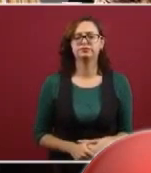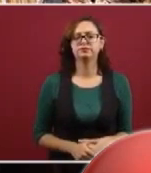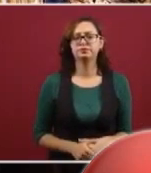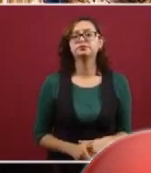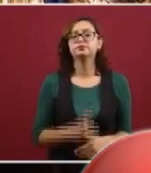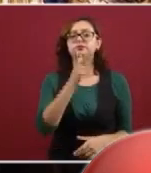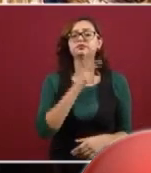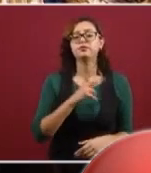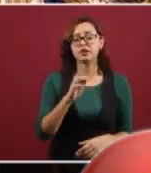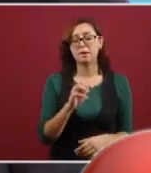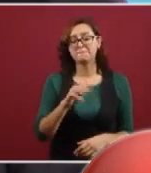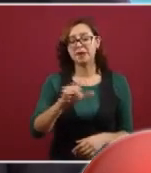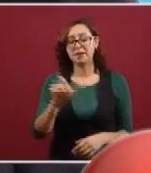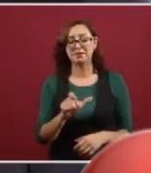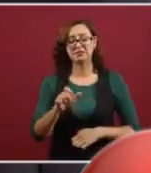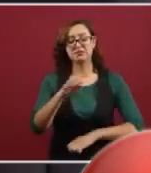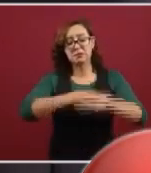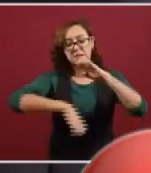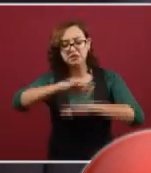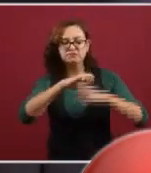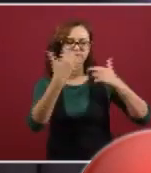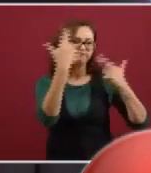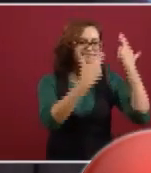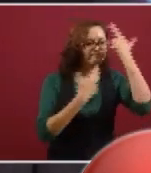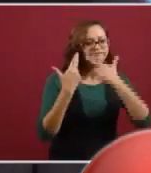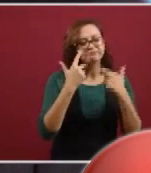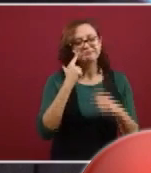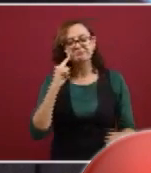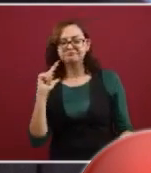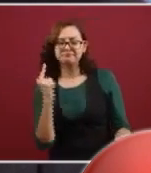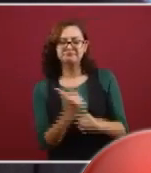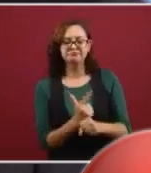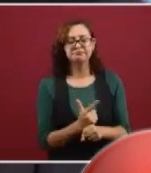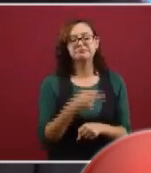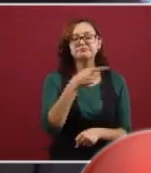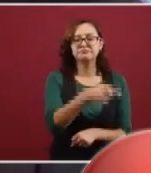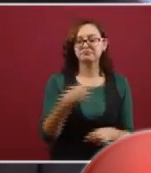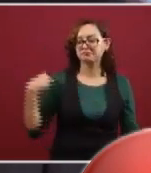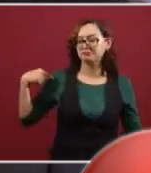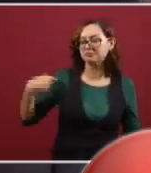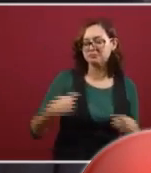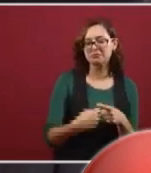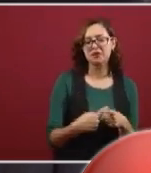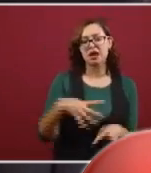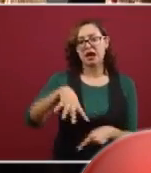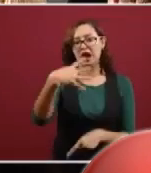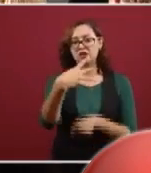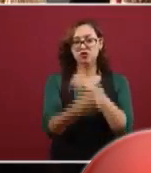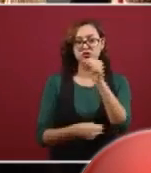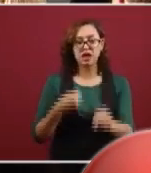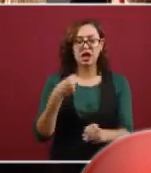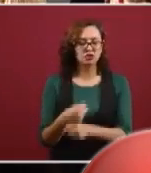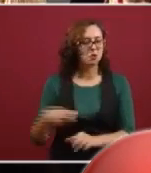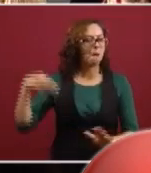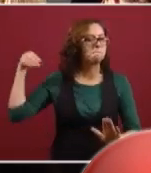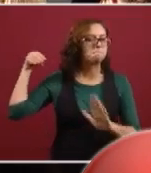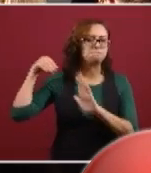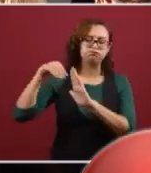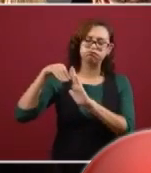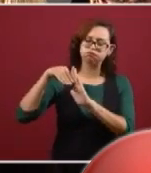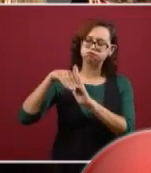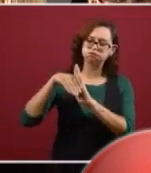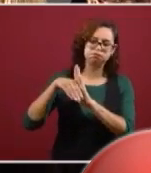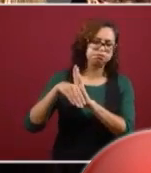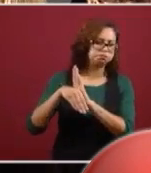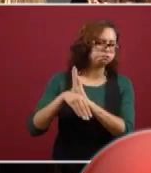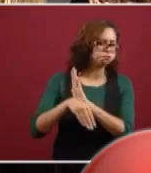Pemex ha presentado una caída constante en su producción de crudo en los últimos 14 años, como